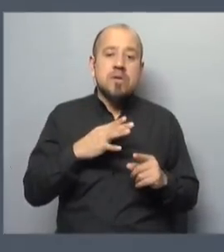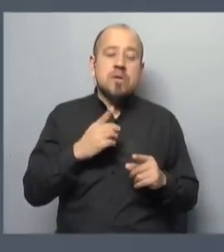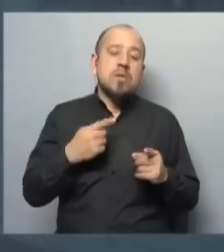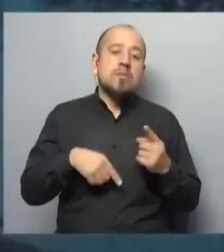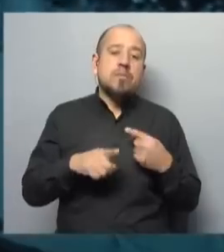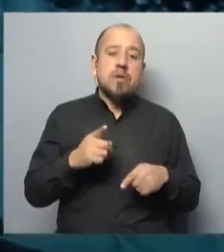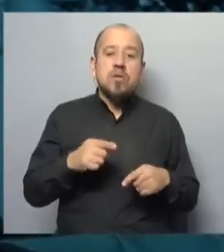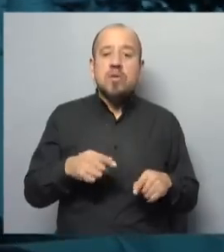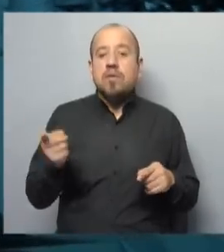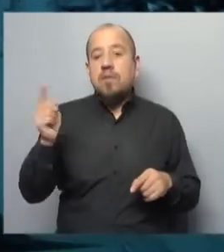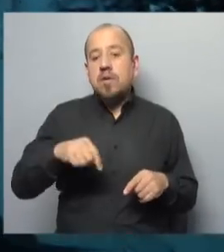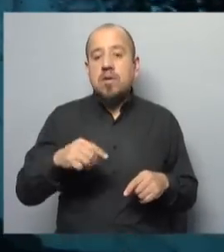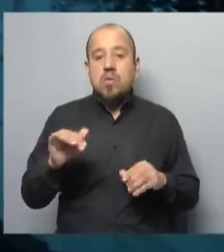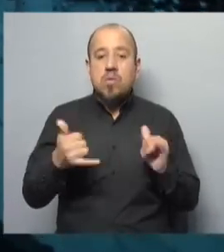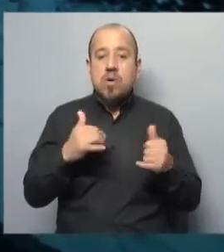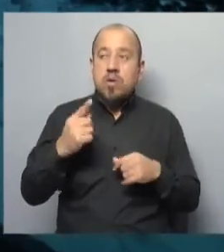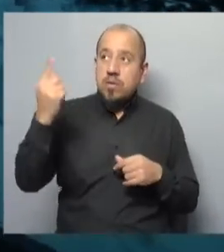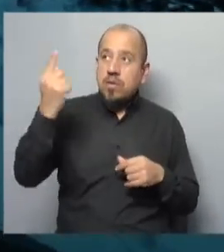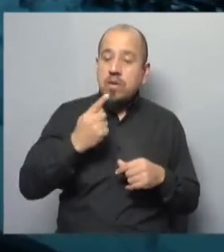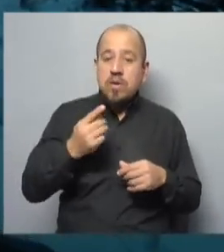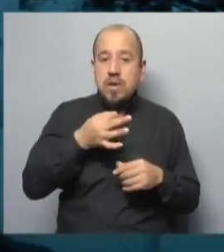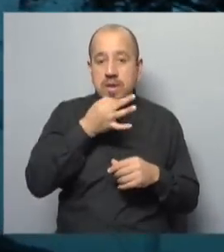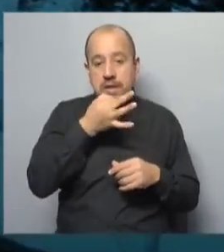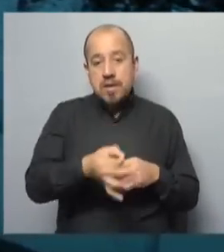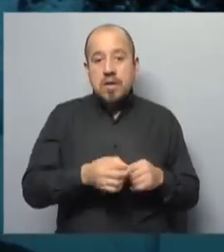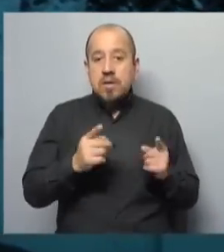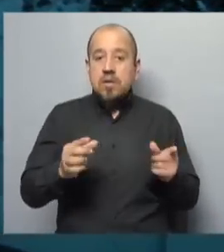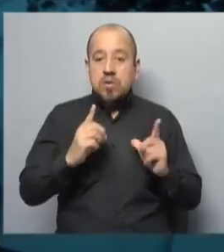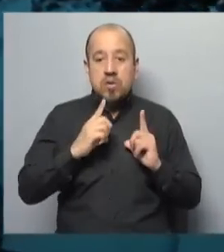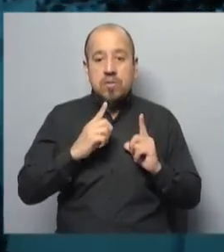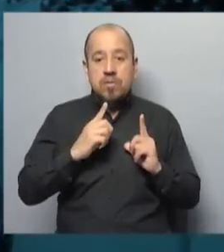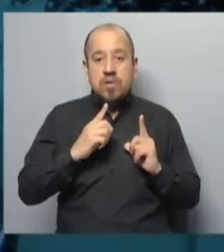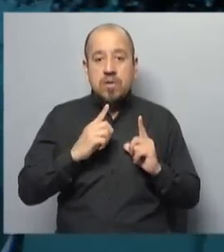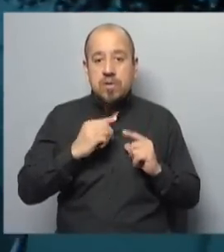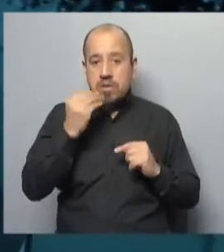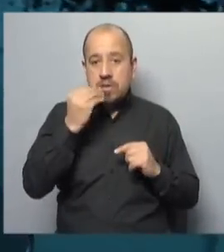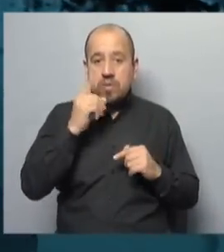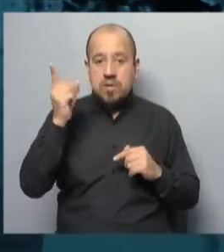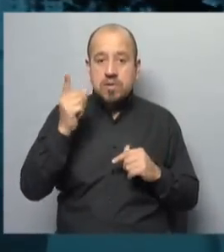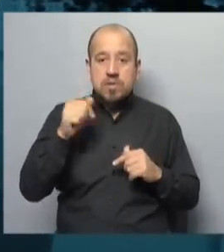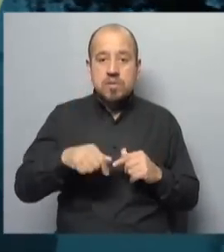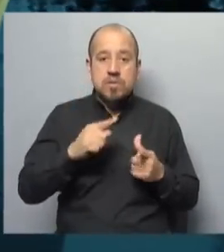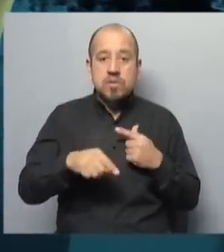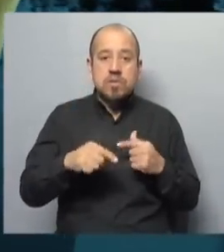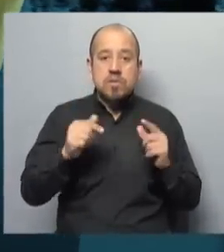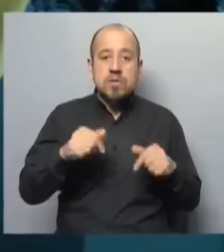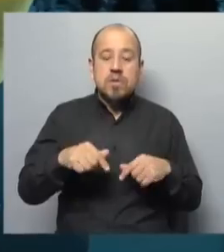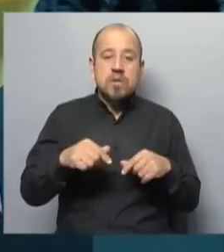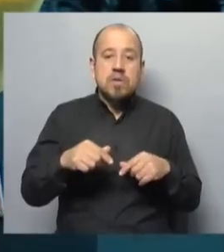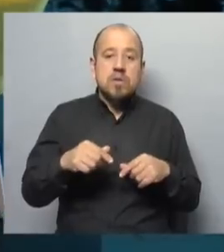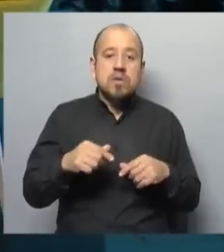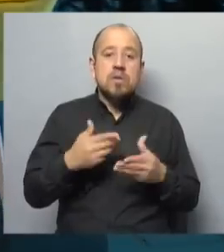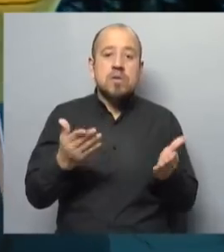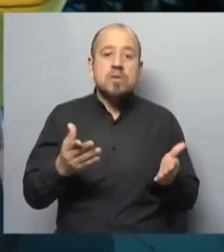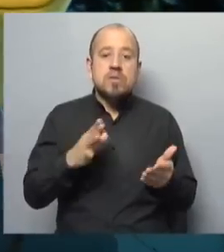y que venga un futbolista de allá y que les pueda decir no esperes a alimentarte mejor cuando estés allá más allá de los que hace equipos tenemos